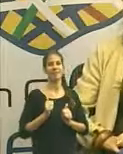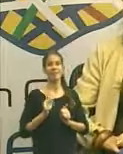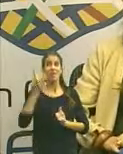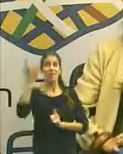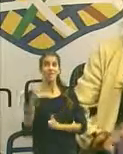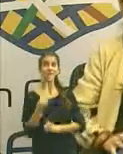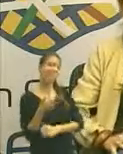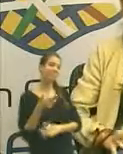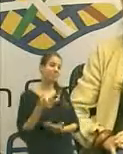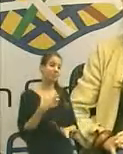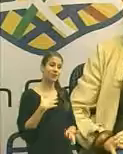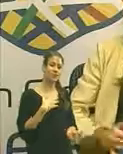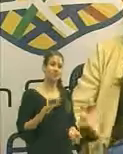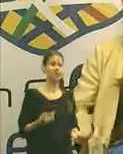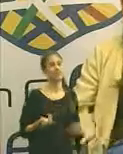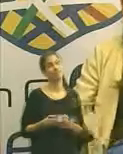hacer eso, no puede.